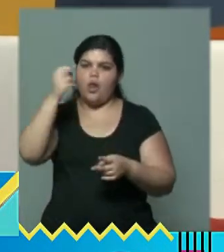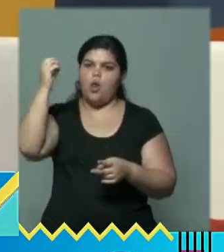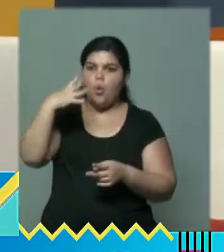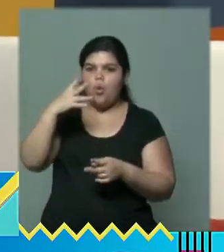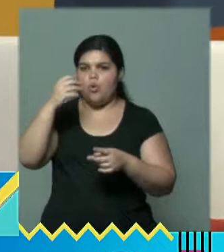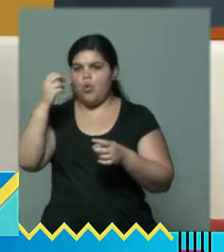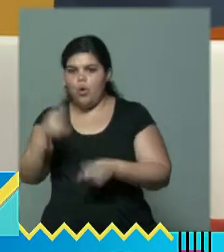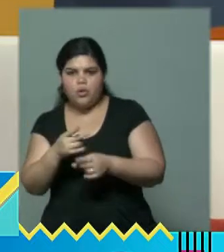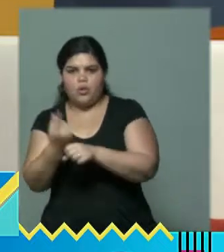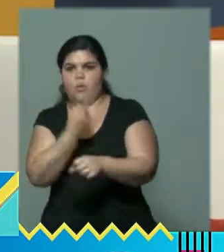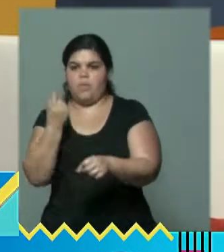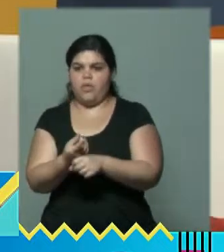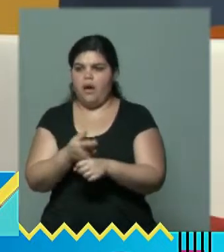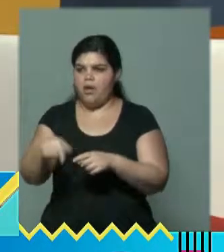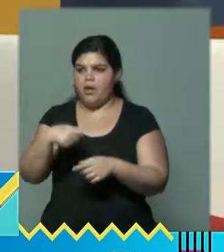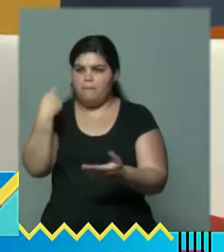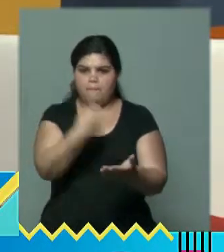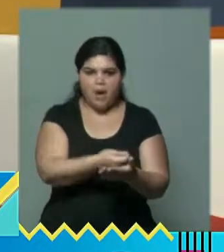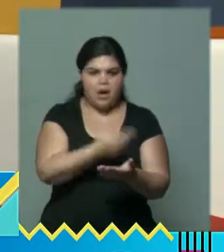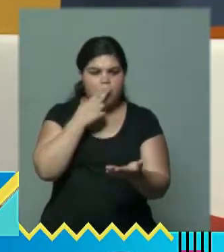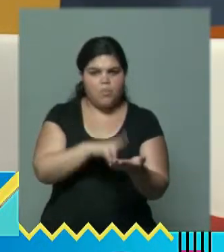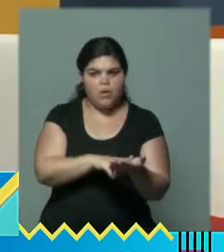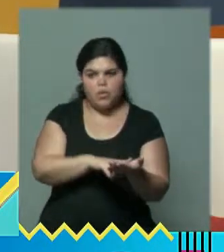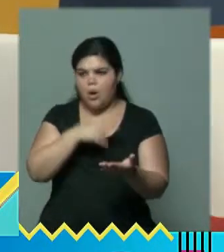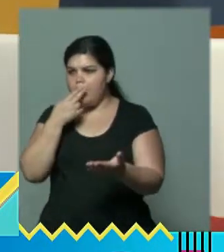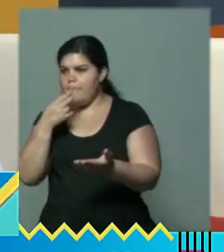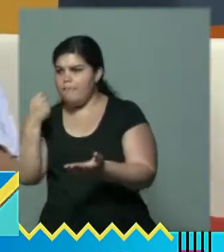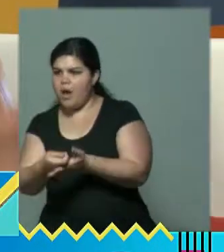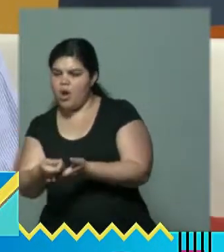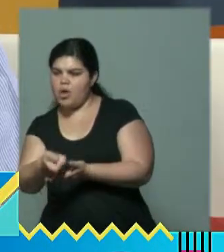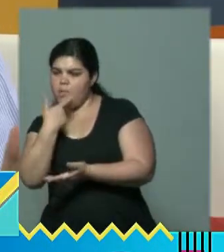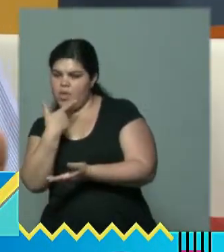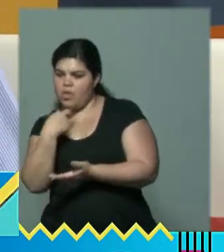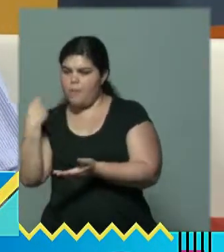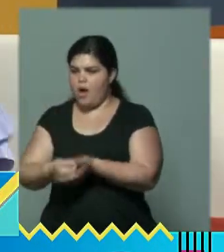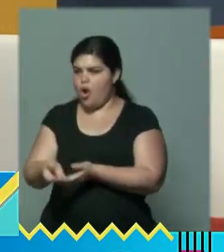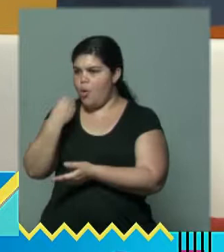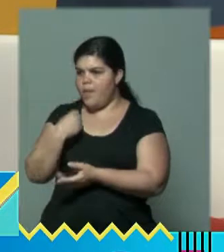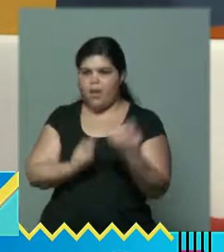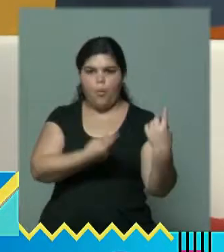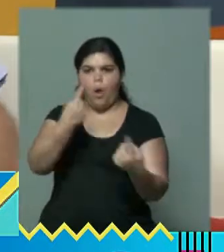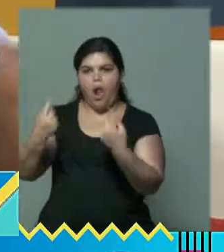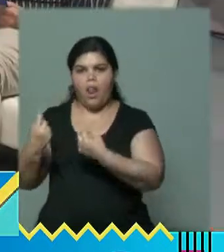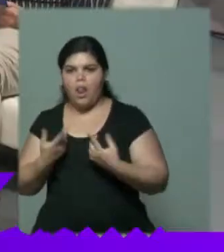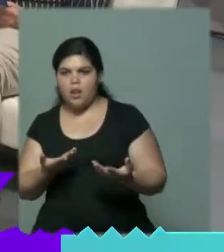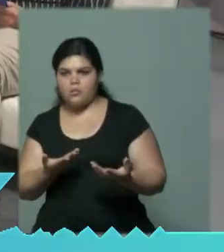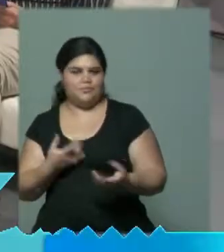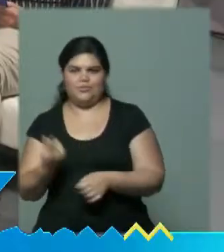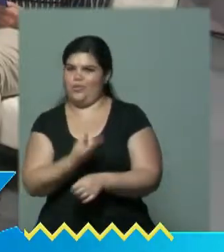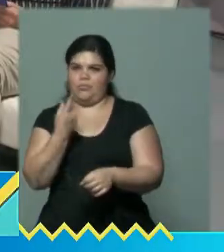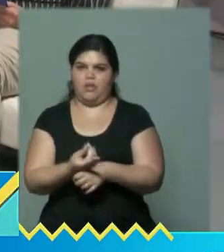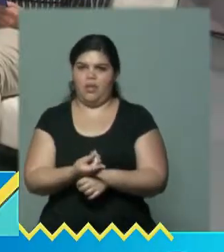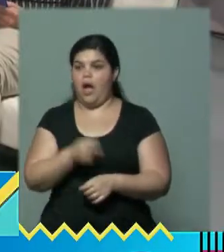puede poner frente a la opción: o pago los impuestos, o pago los remedios, o pago la comida. Esto de decir, no podés